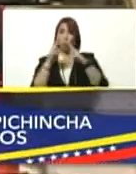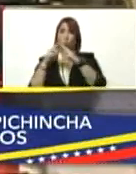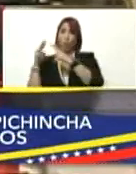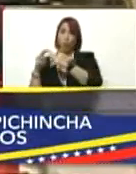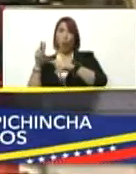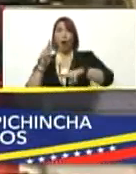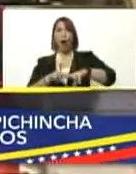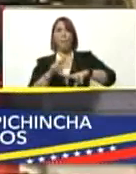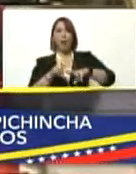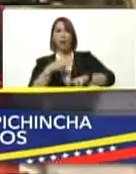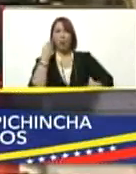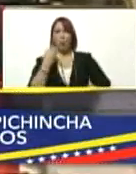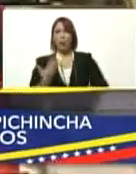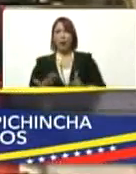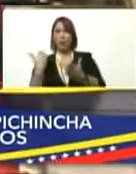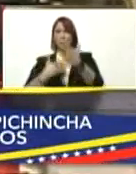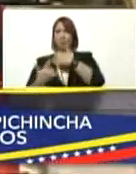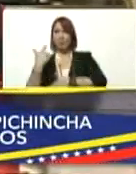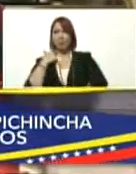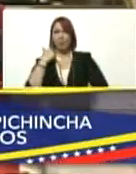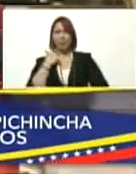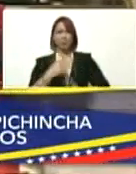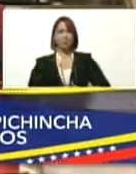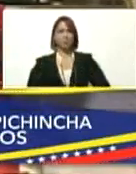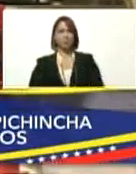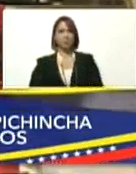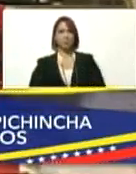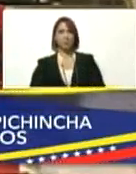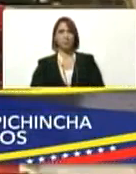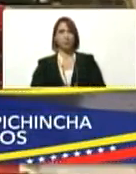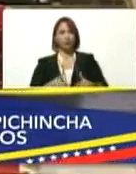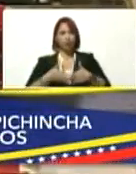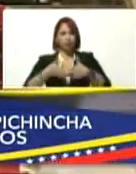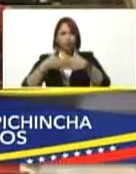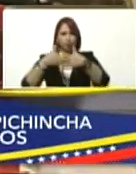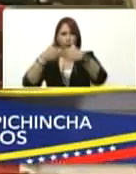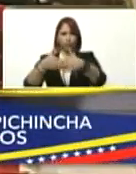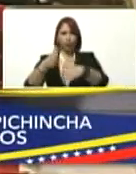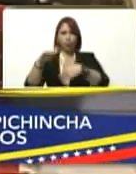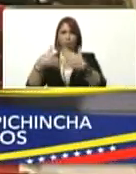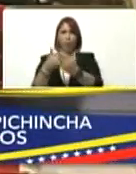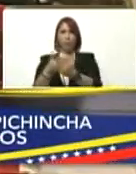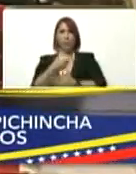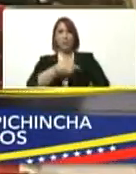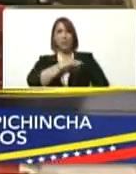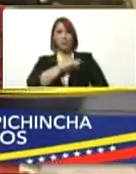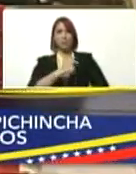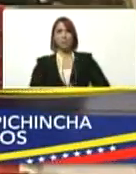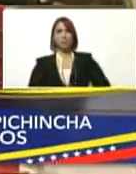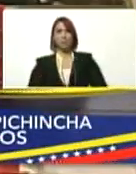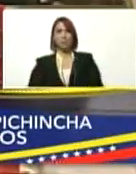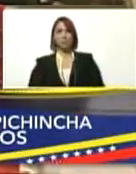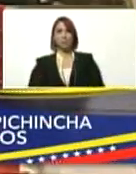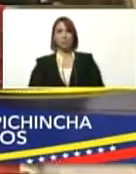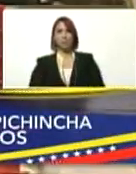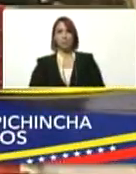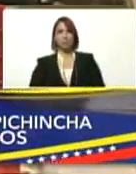muy jovencito, en un viaje hacia España. Y